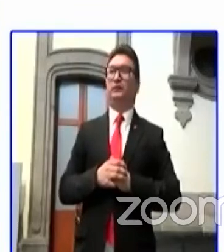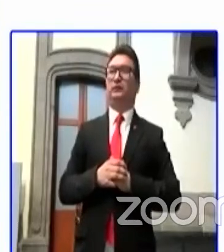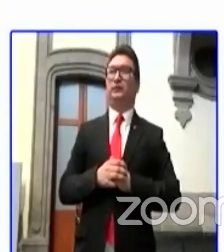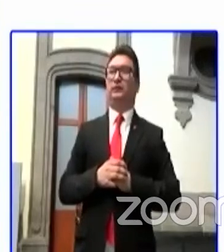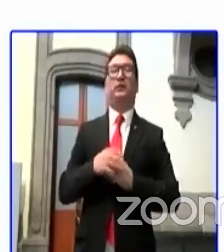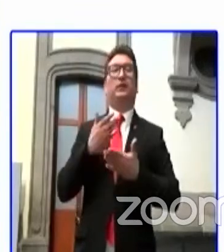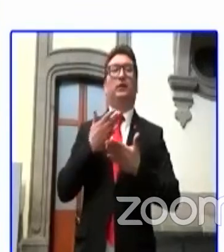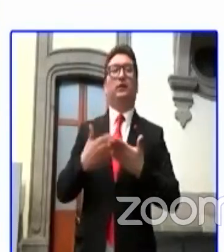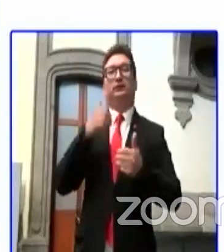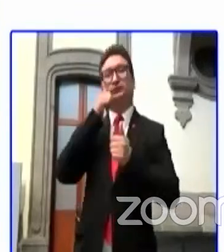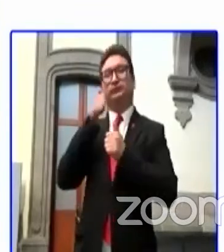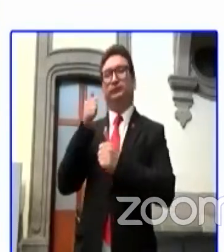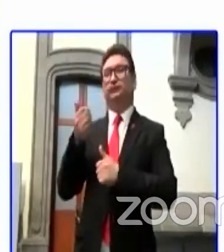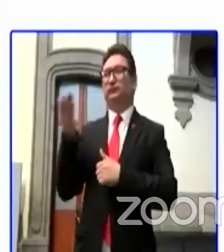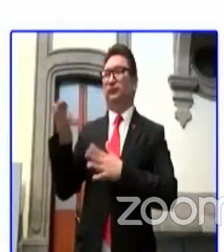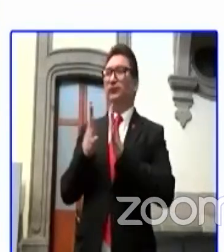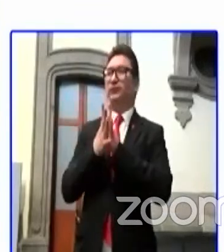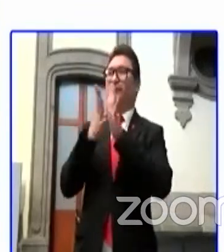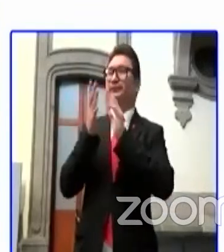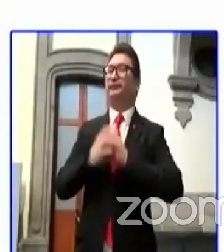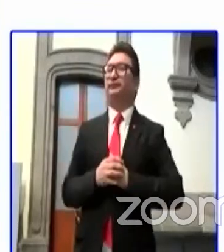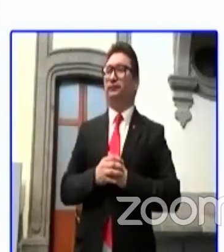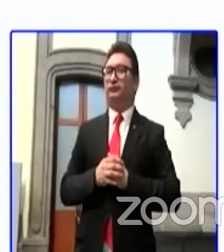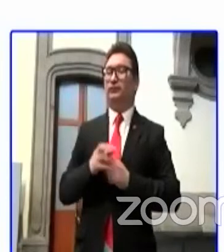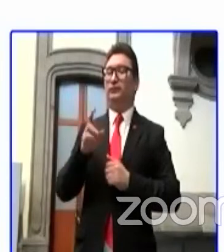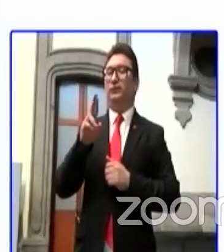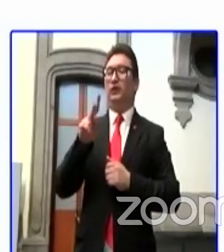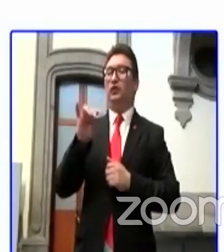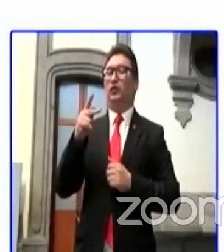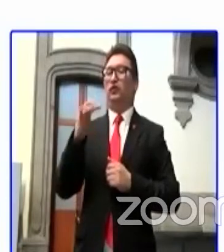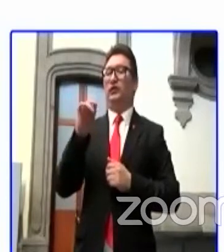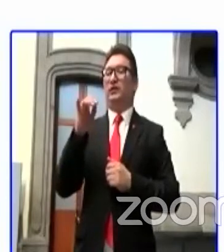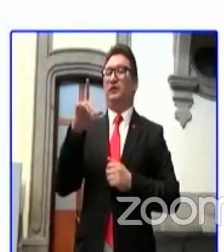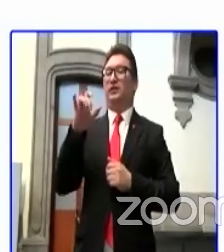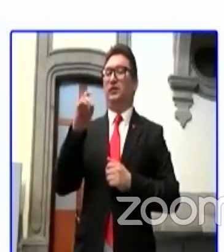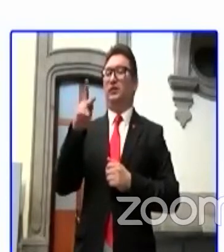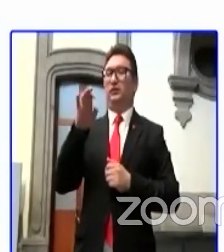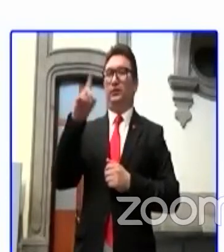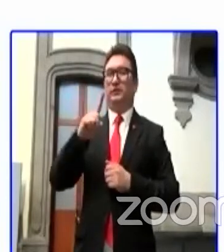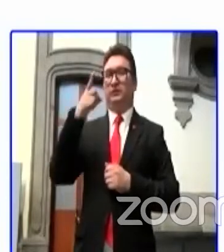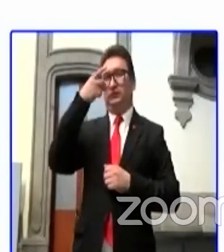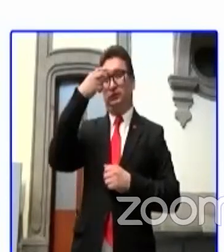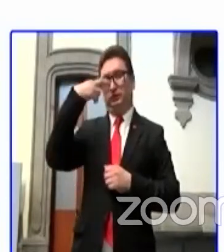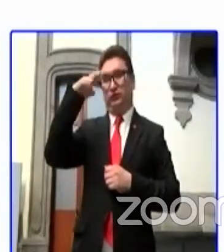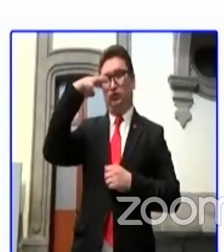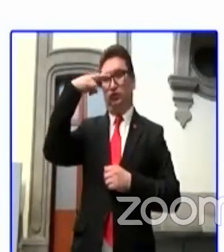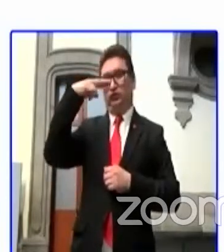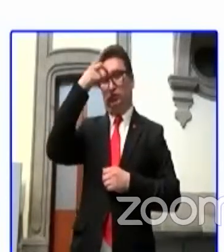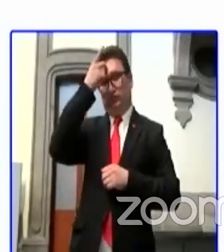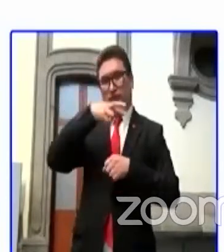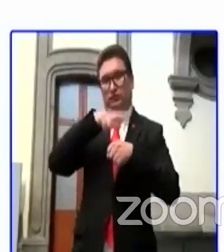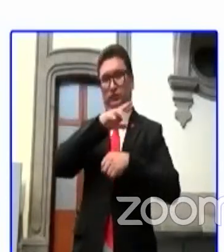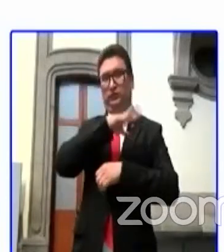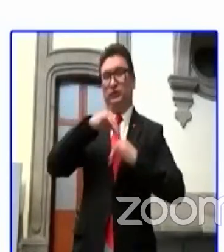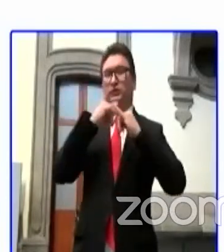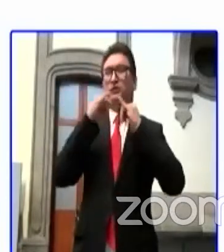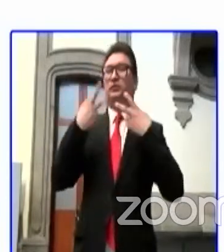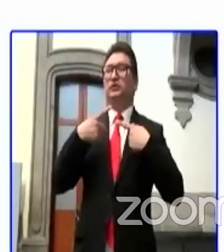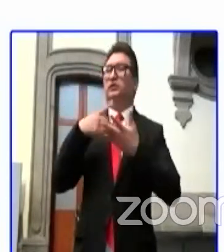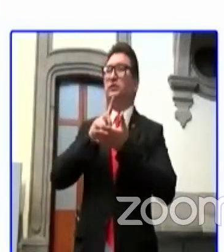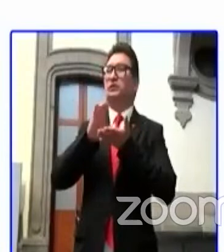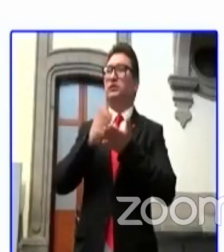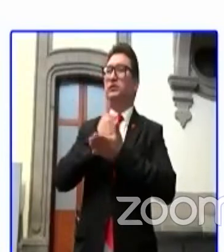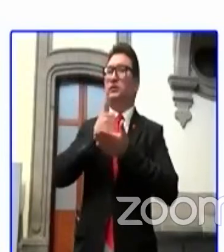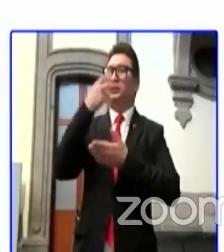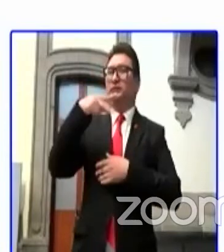Enseguida, contamos con la participación de Ruth Francisca López Gutiérrez, directora general del Instituto de las Personas con Discapacidad